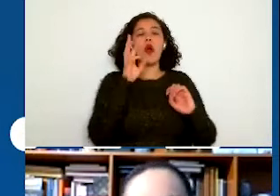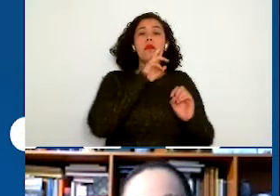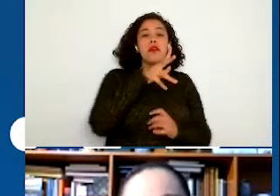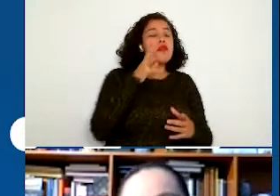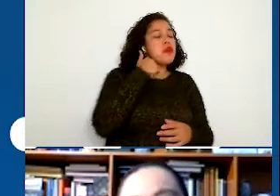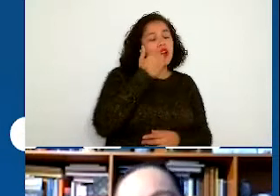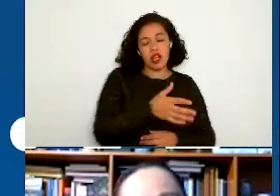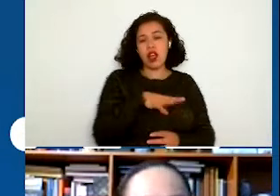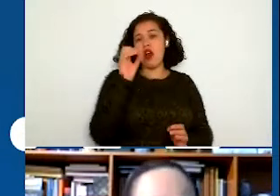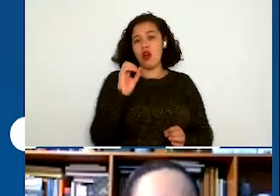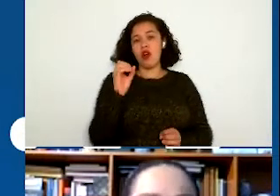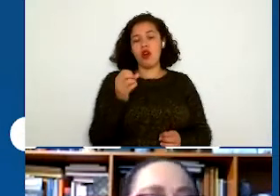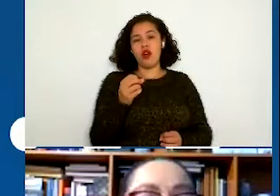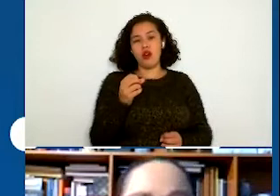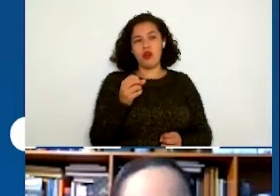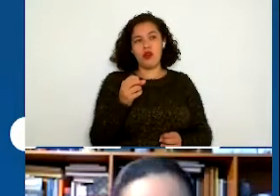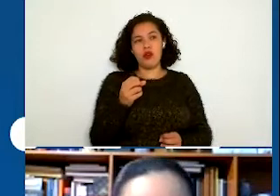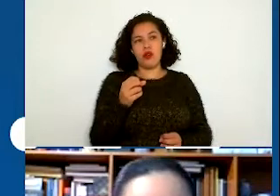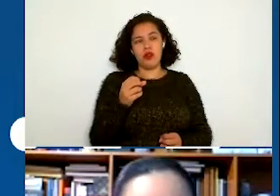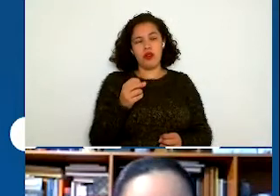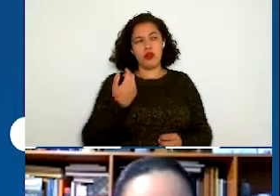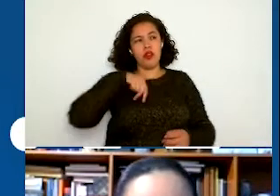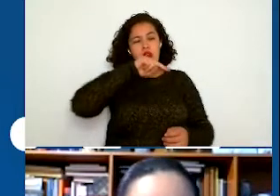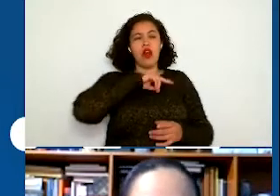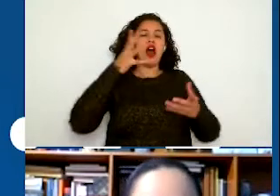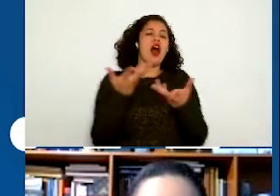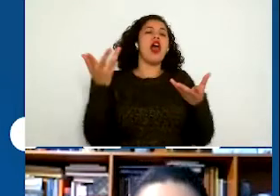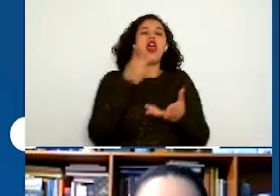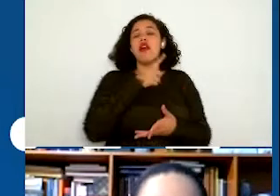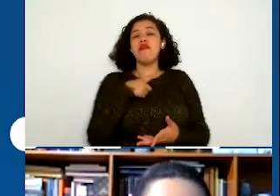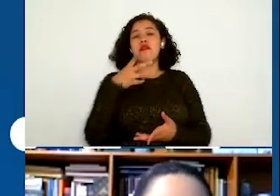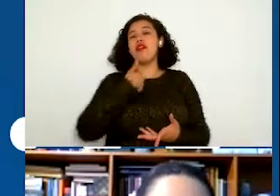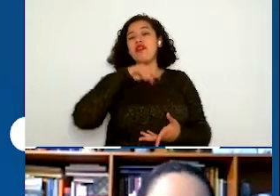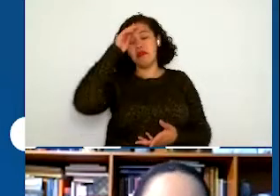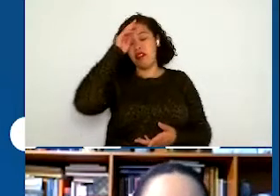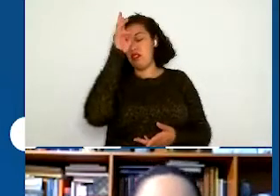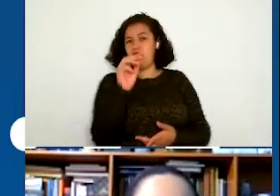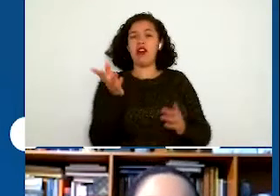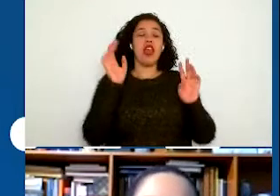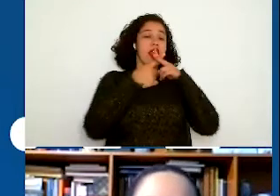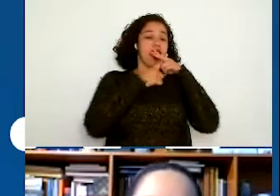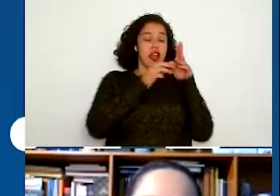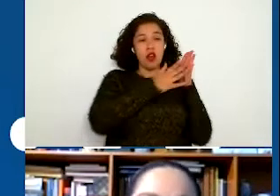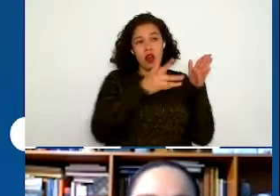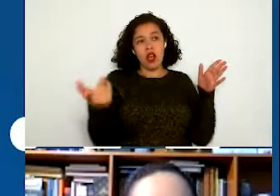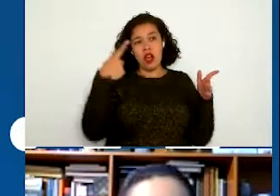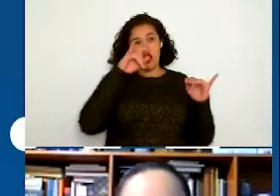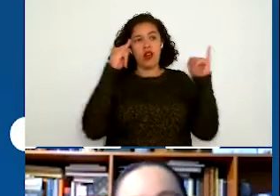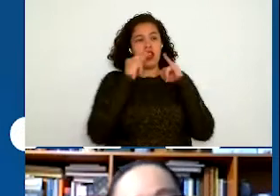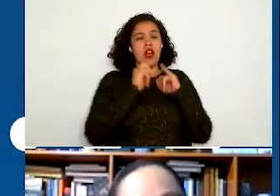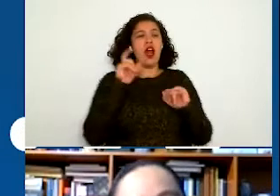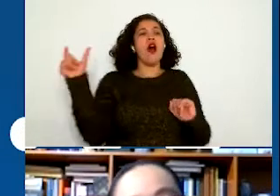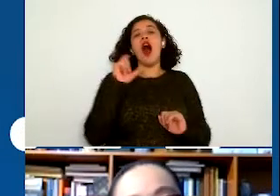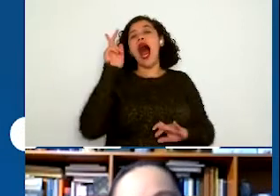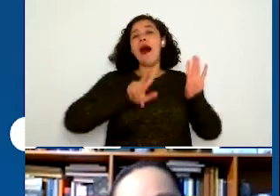simplemente no interiorizarnos que tenemos que hacerlo. Y desde ahí, ¿no? Desde la raíz misma de la institución es cuando a veces